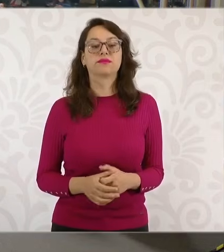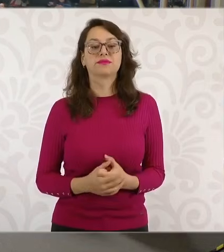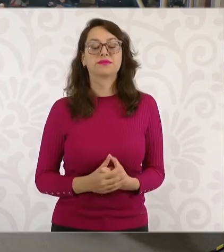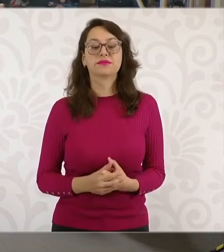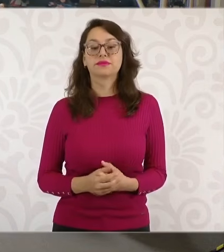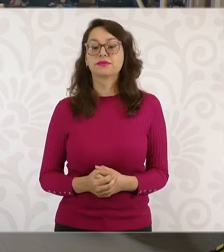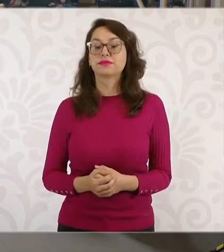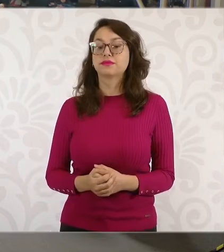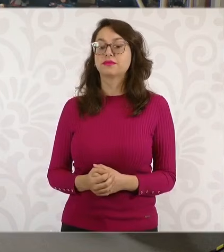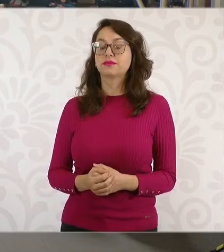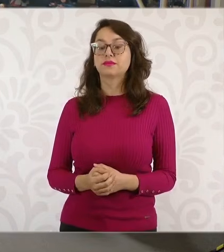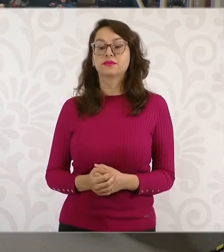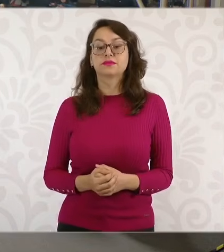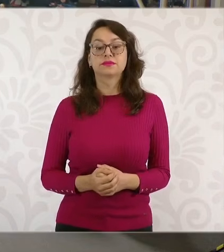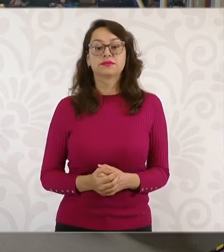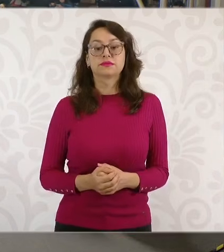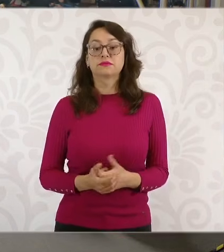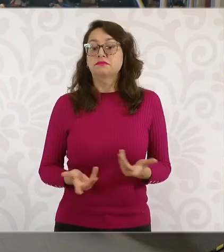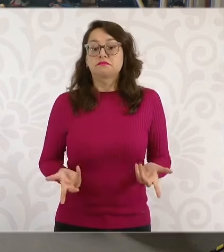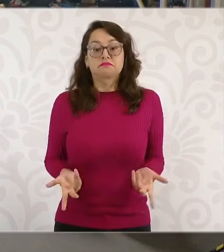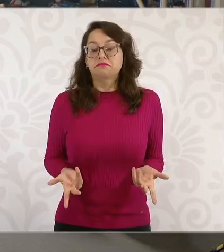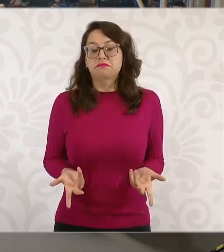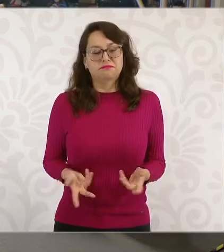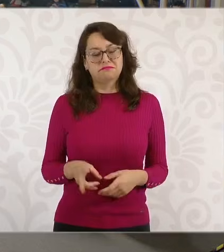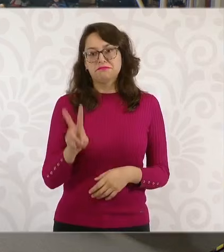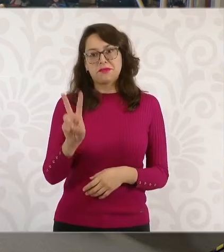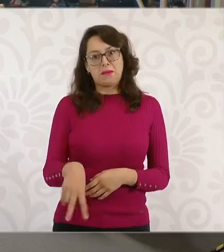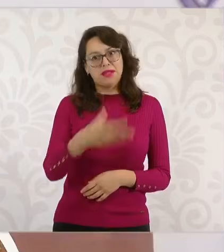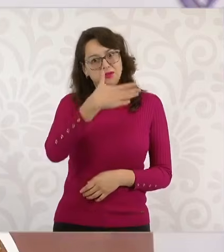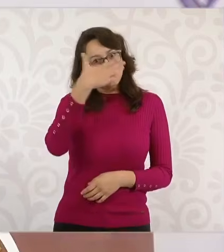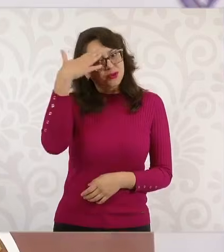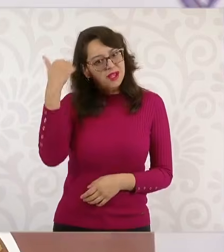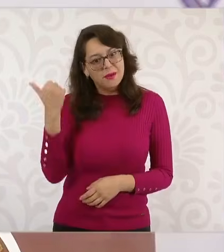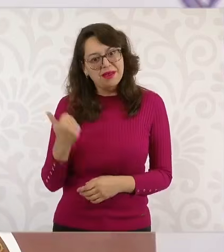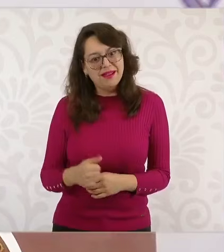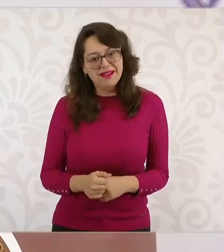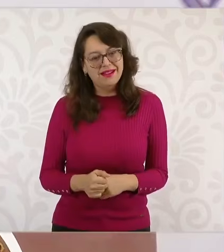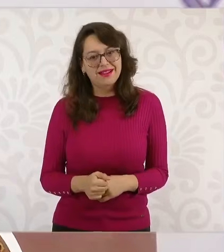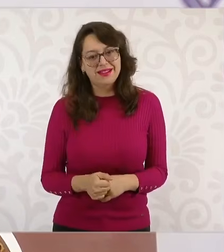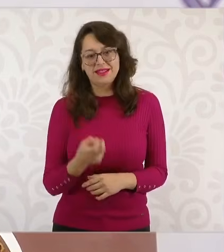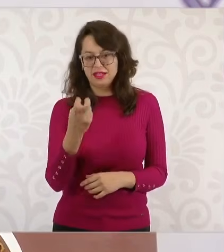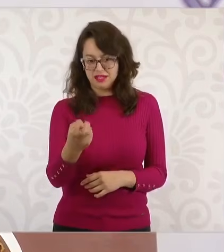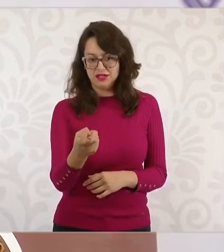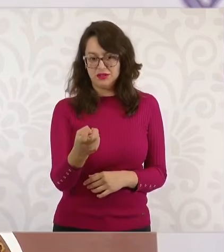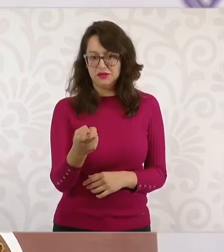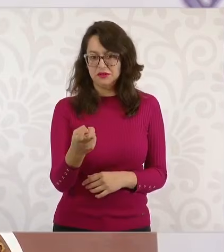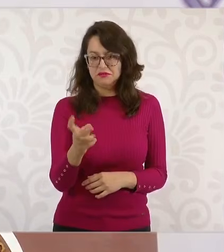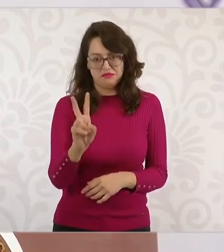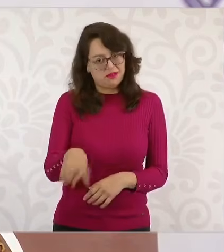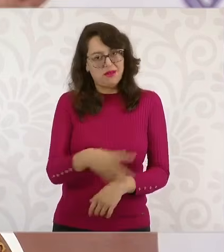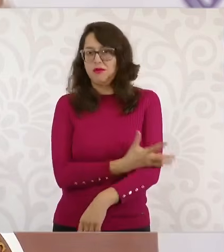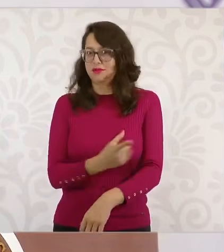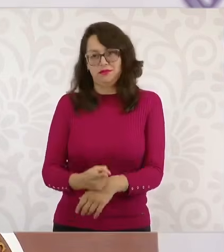Sí, no, honestamente no tenía conocimiento de esto, pero la instrucción y